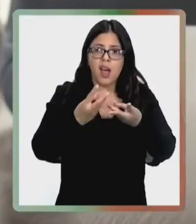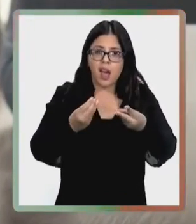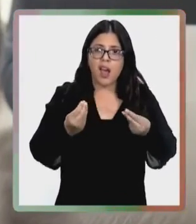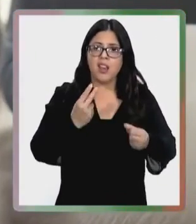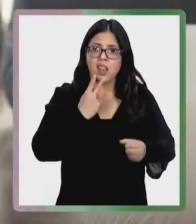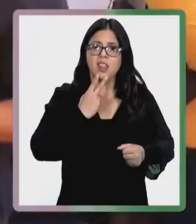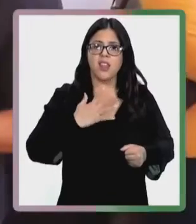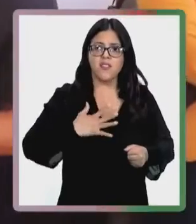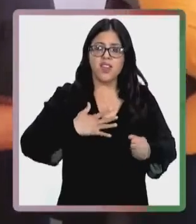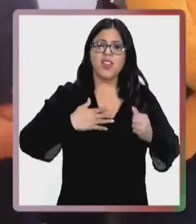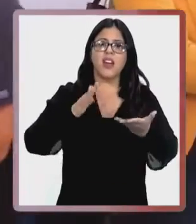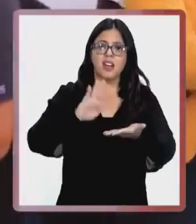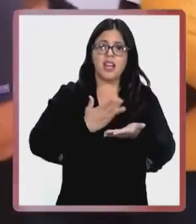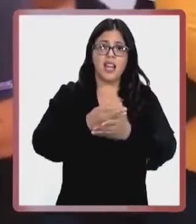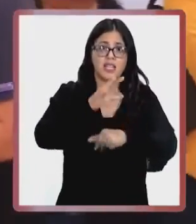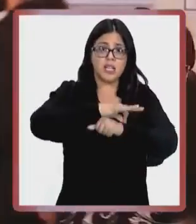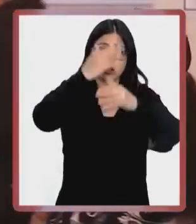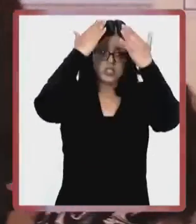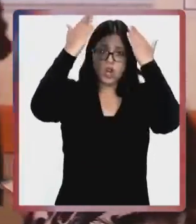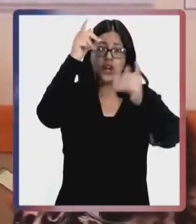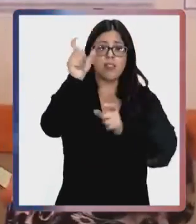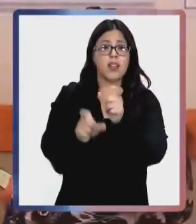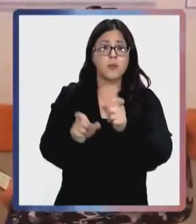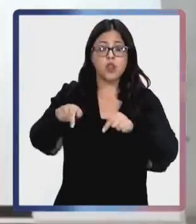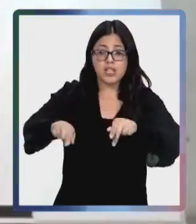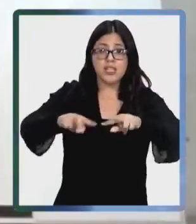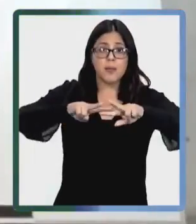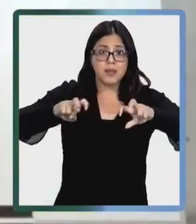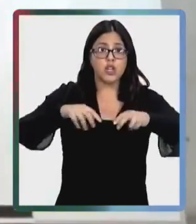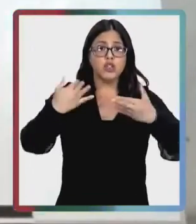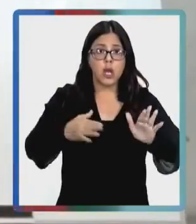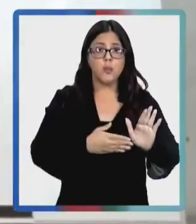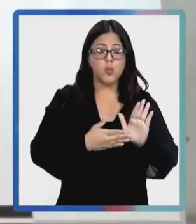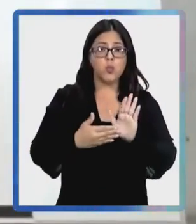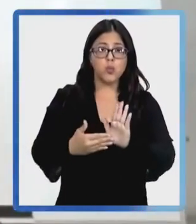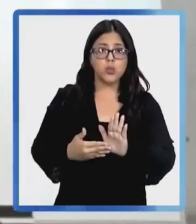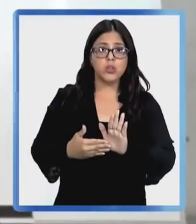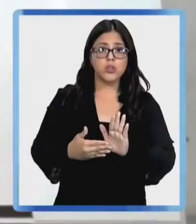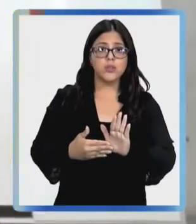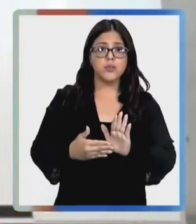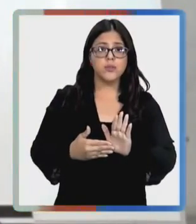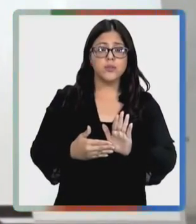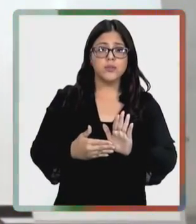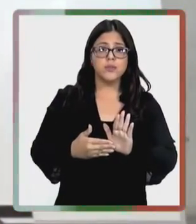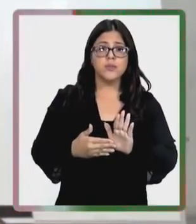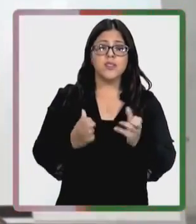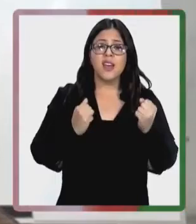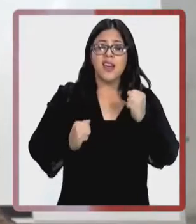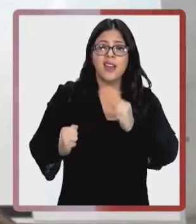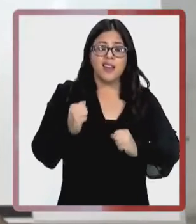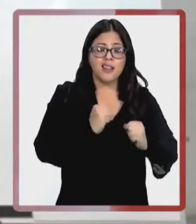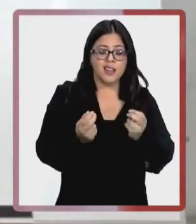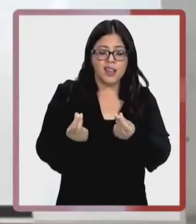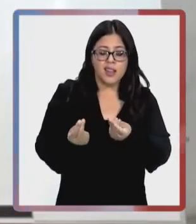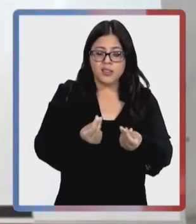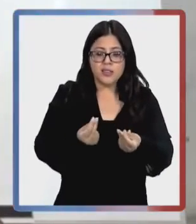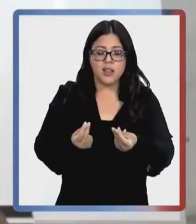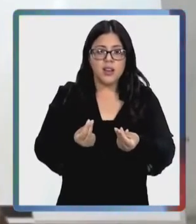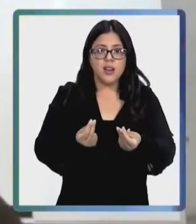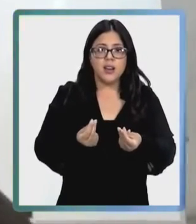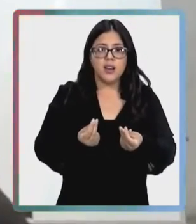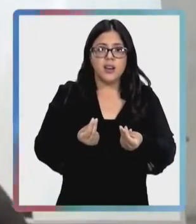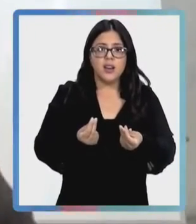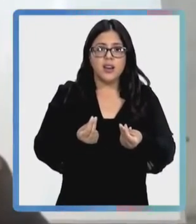calidad de vida y en la salud mental de las personas. En este estudio nosotros hemos demostrado que el estrés